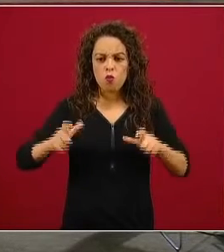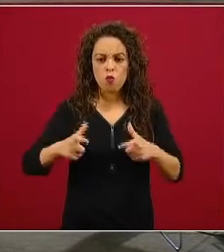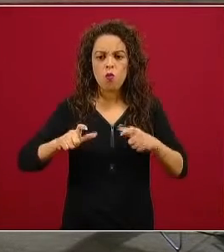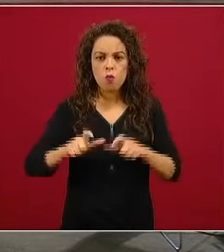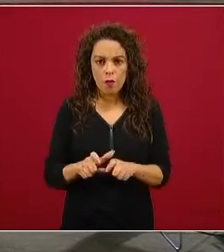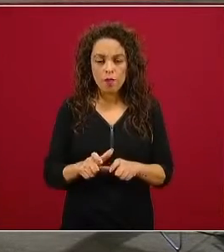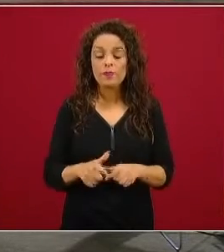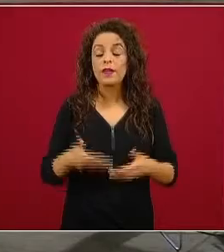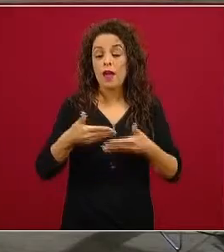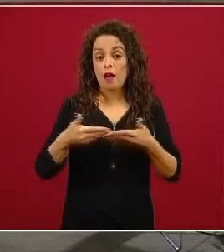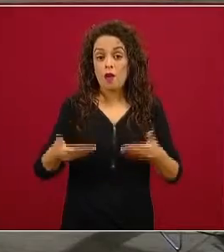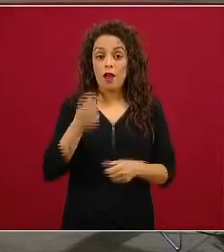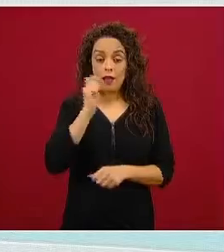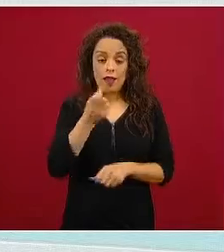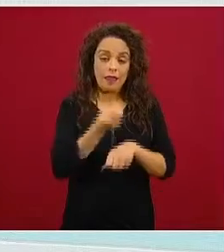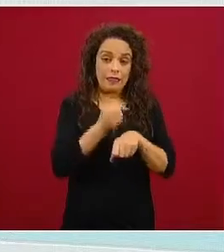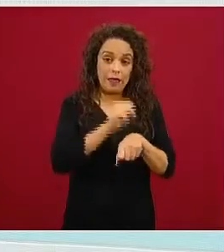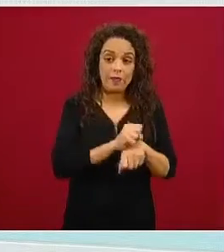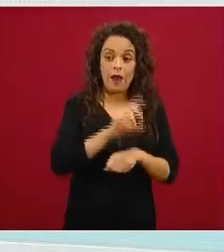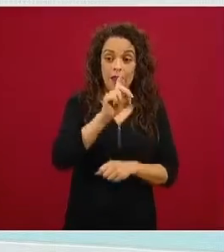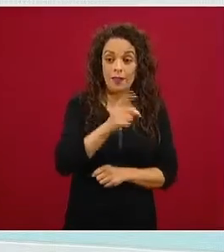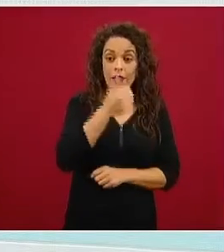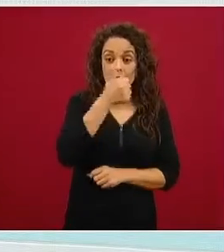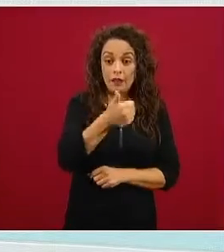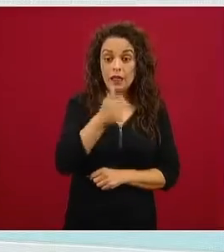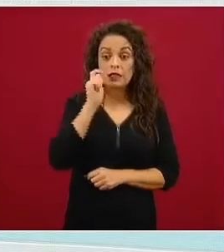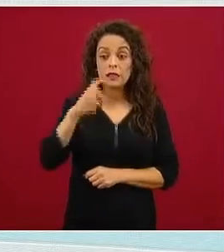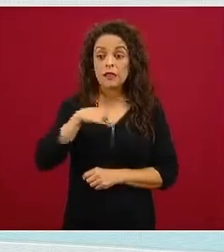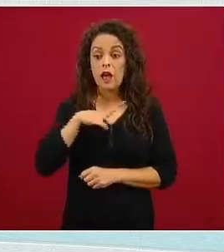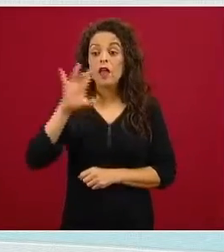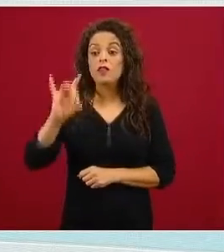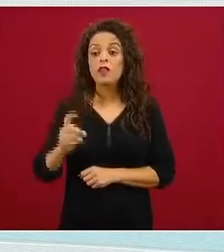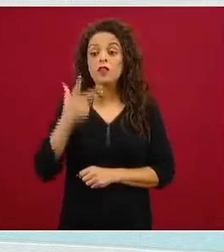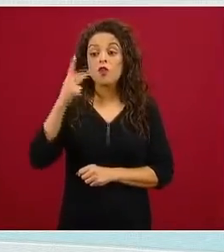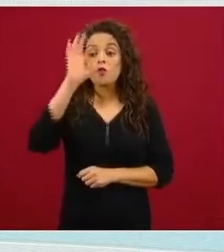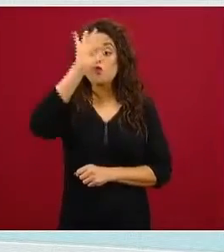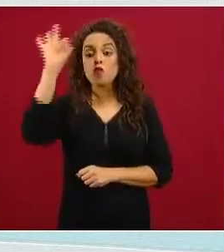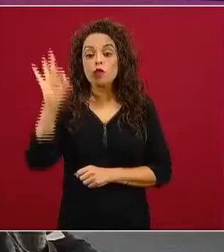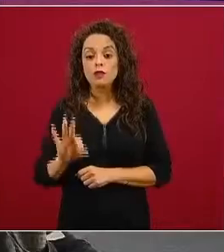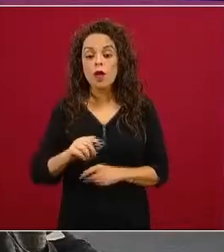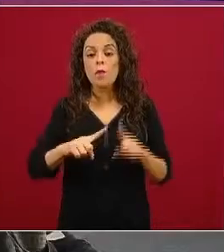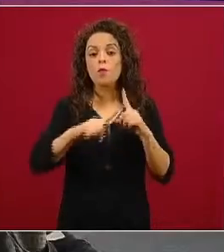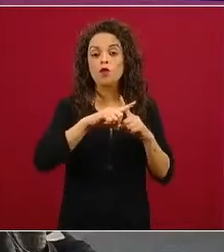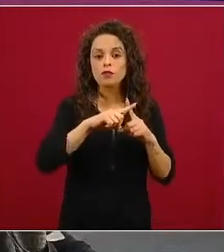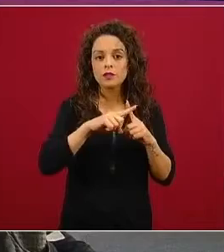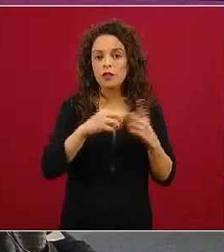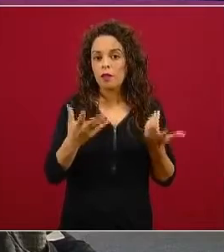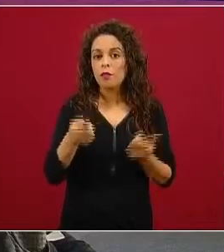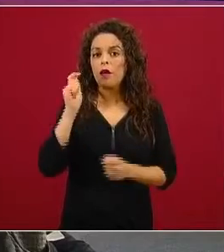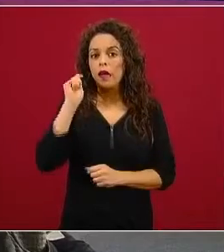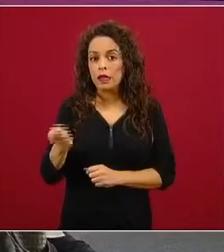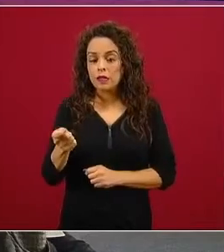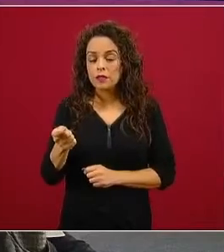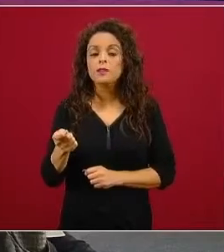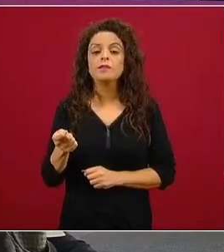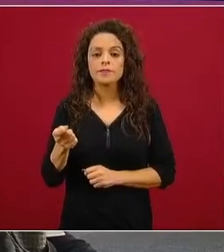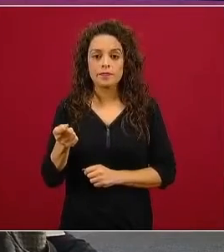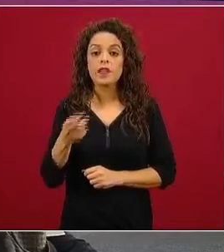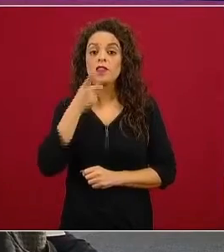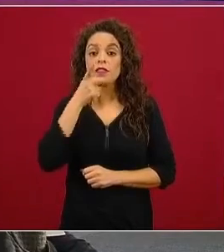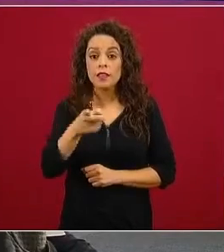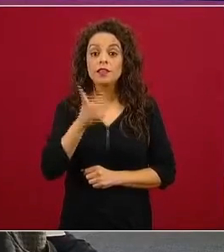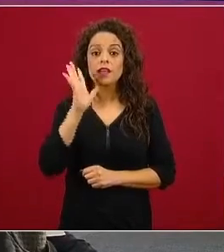que tienen infección por el virus SARS-CoV-2 causante de COVID, se encuentra en reducción. Tuvimos un máximo de 57% en la